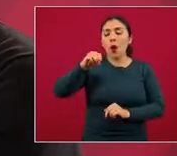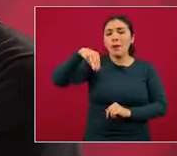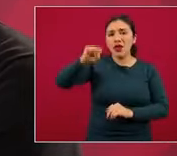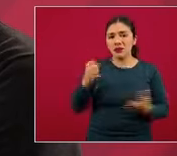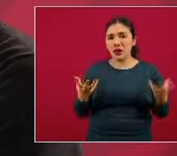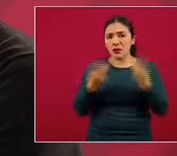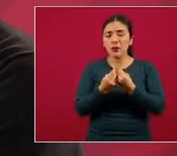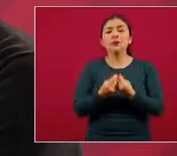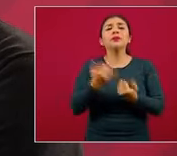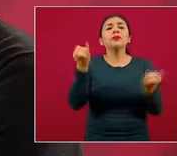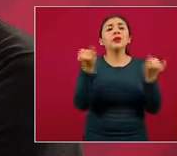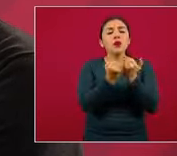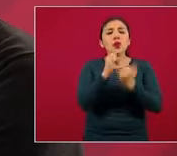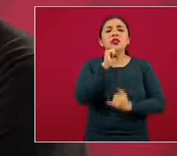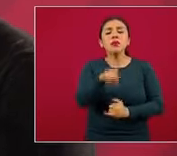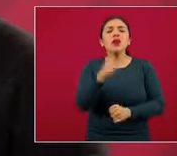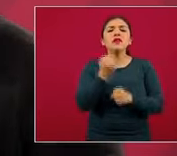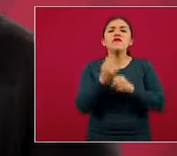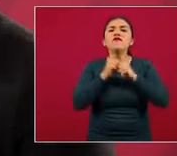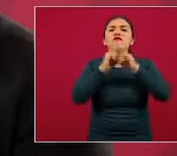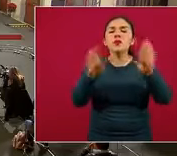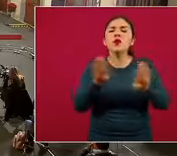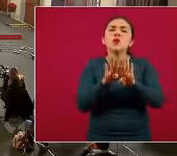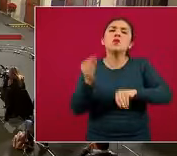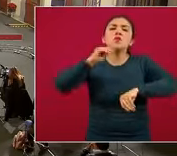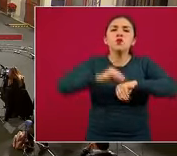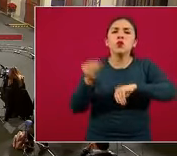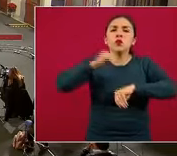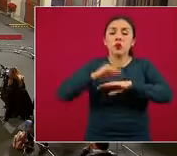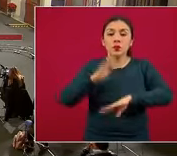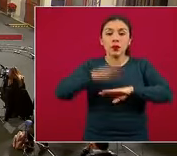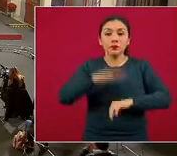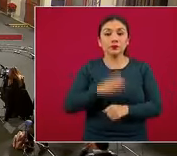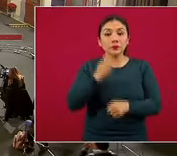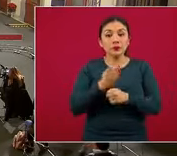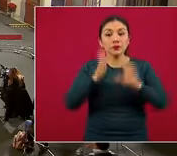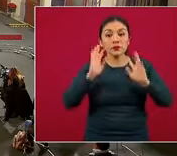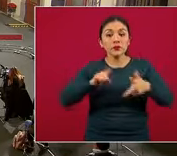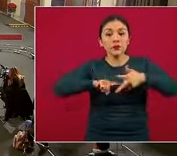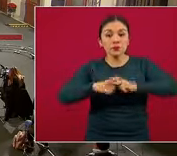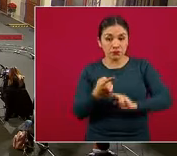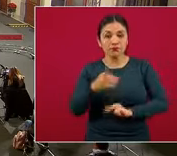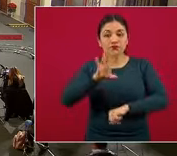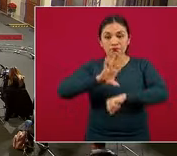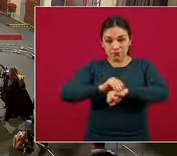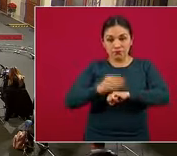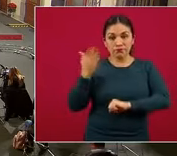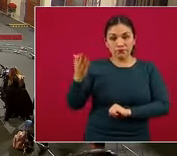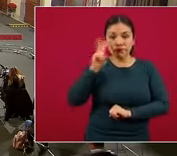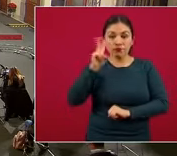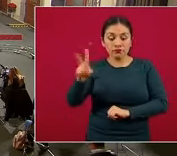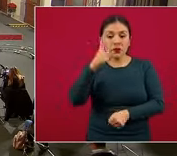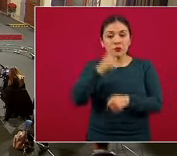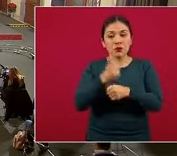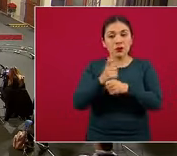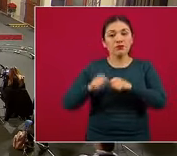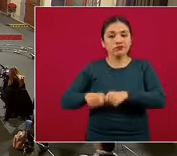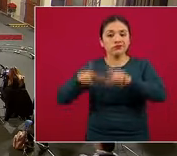y algunos datos complementarios. Vamos entonces a iniciar, si me lo permiten, con las